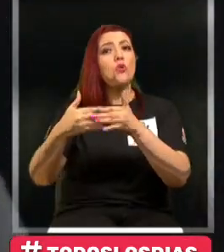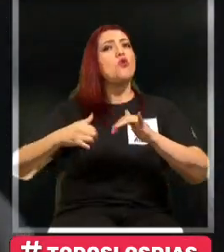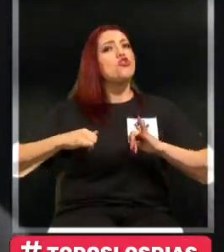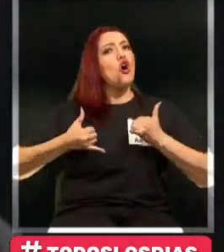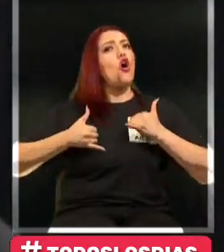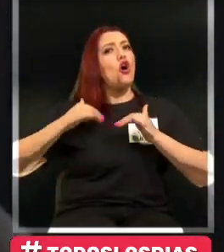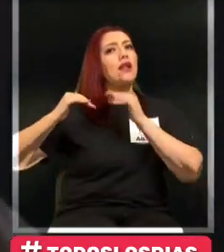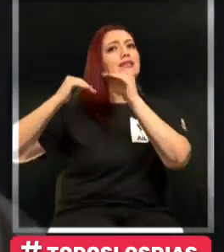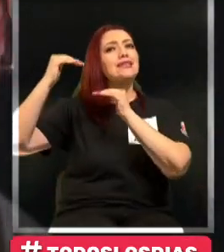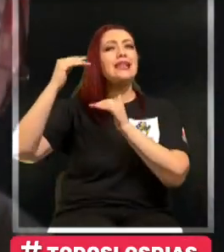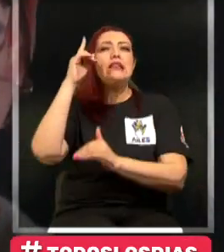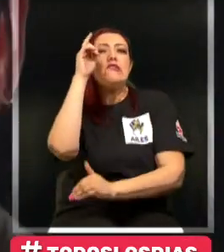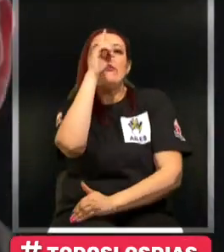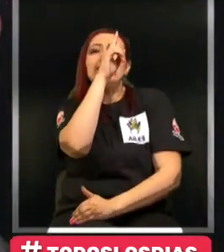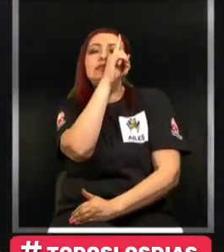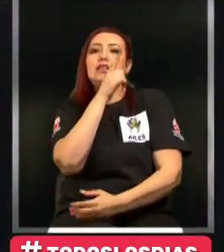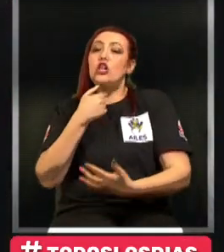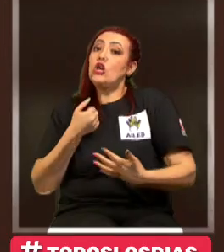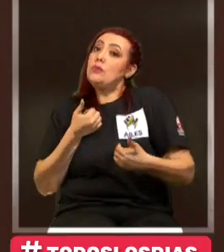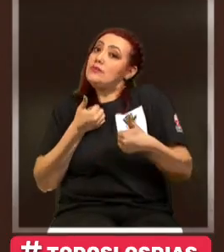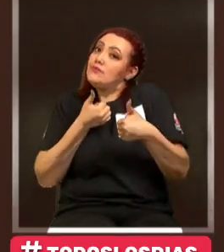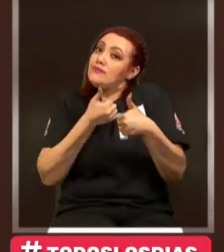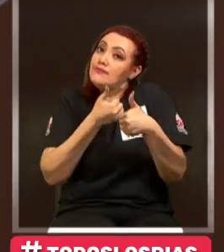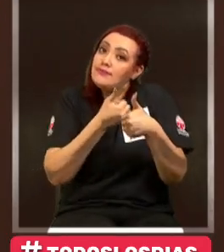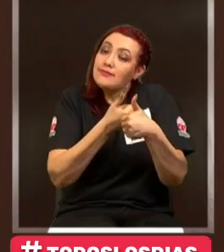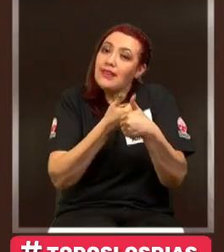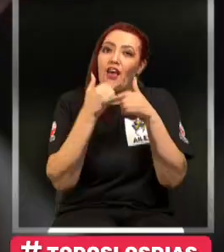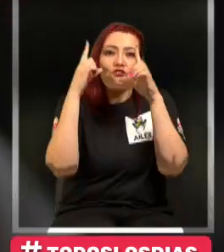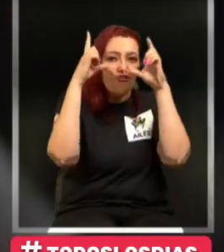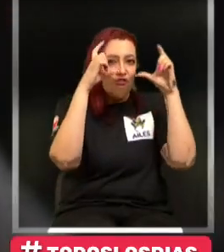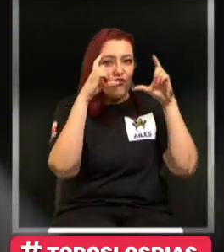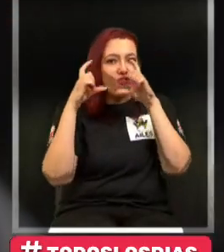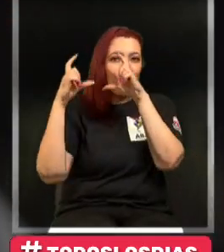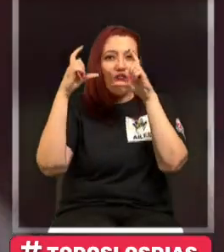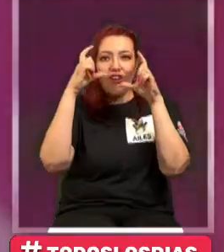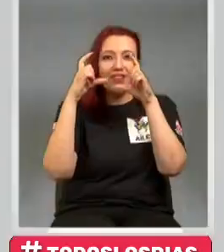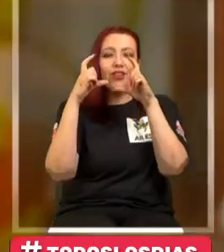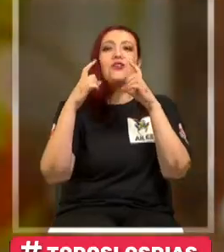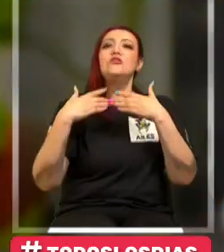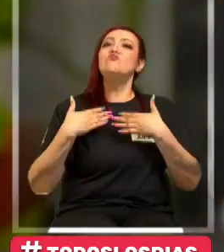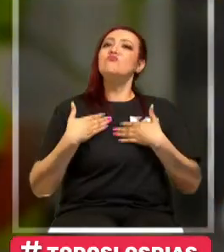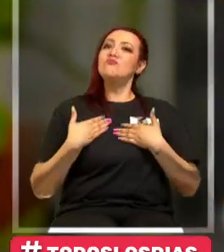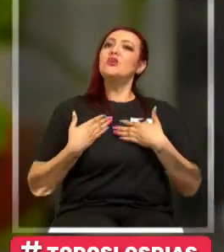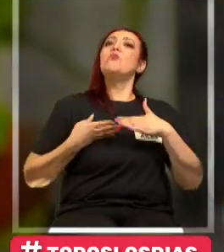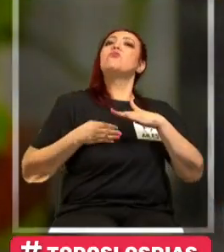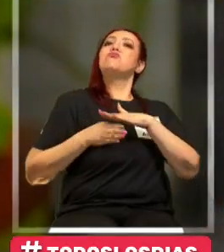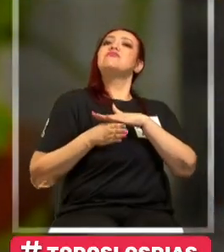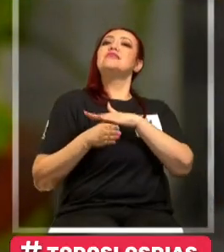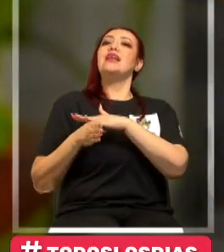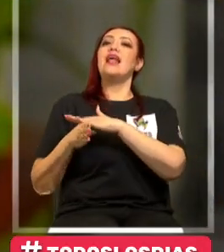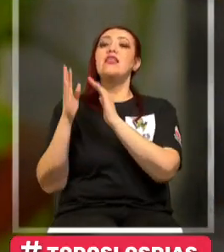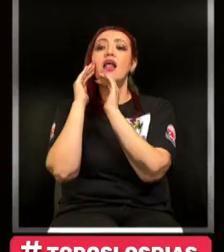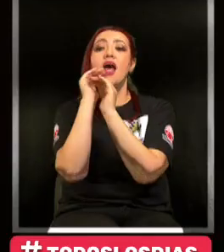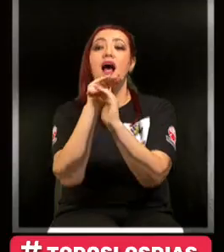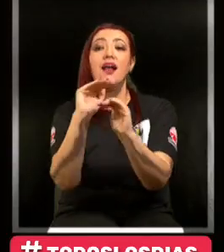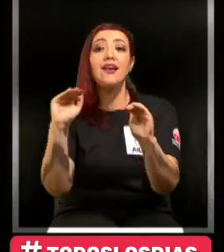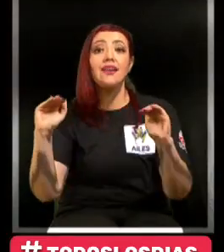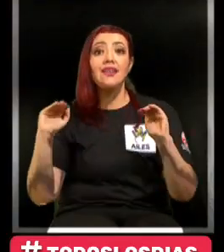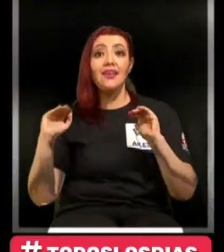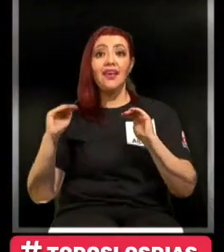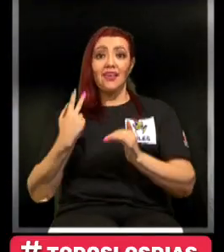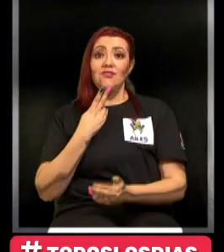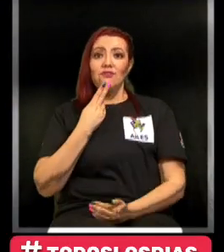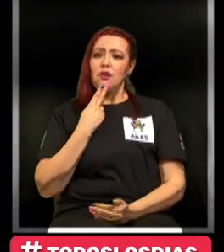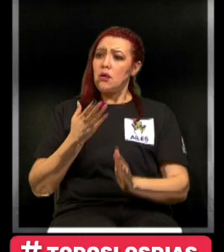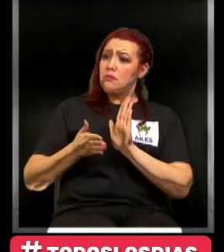poco complejo llegar a él en ocasiones. Entonces las fotos como que abren ese camino de la niñez que vivimos con él y ahí uno también le